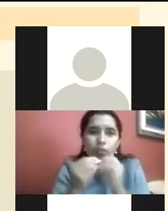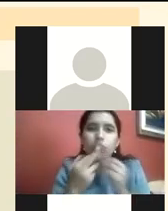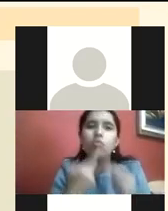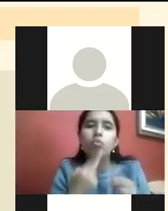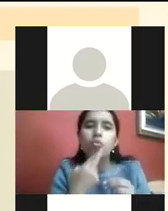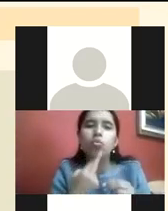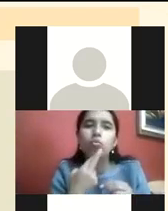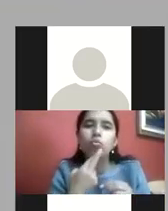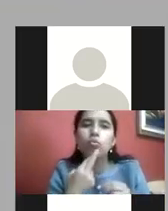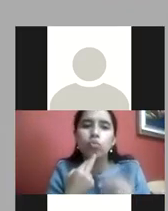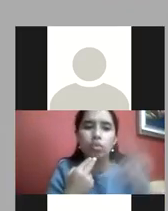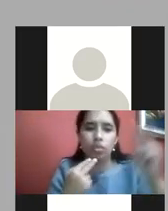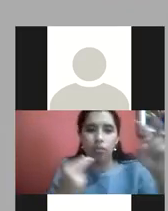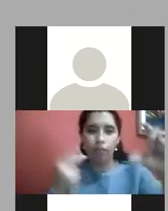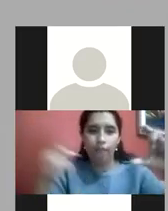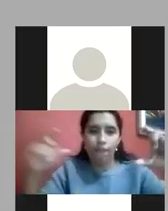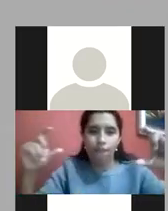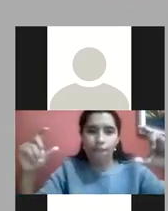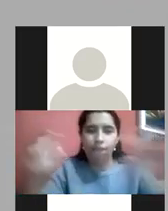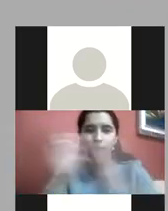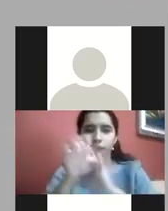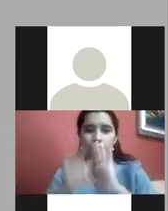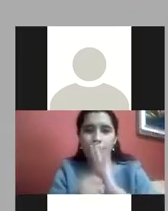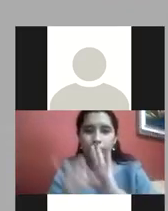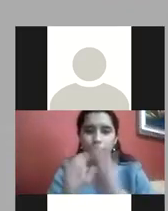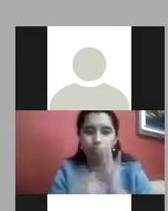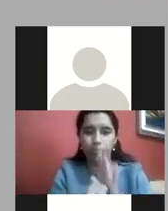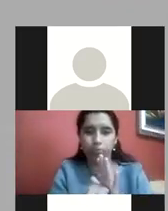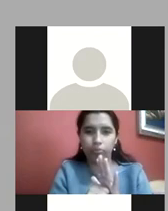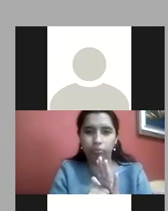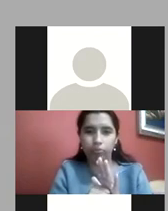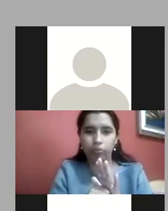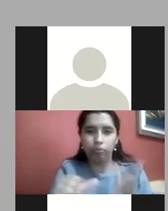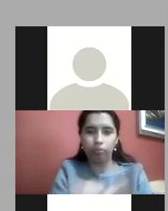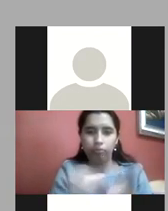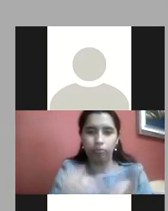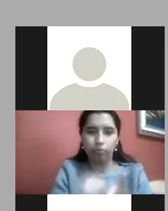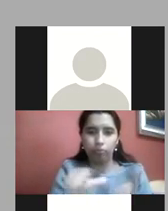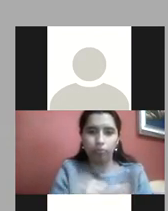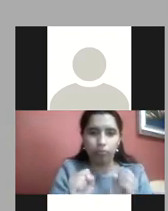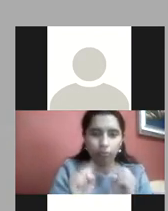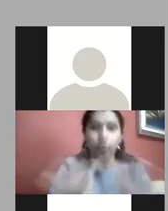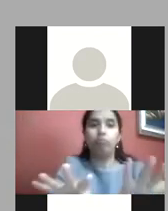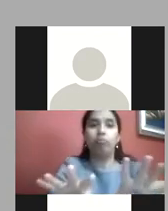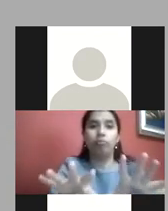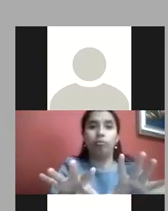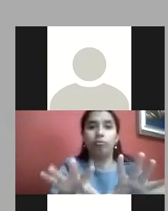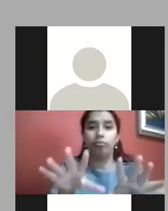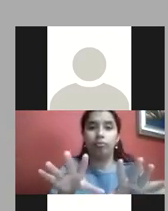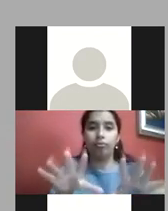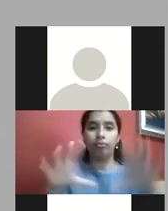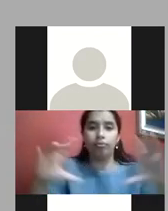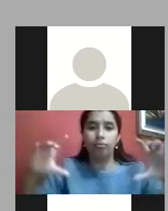Entonces, cuando yo me venga aquí en mi ejercicio, meto todos esos valores en la página y el intervalo de confianza